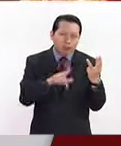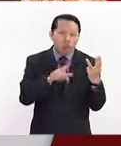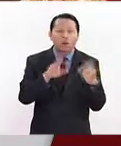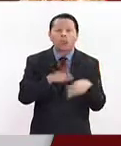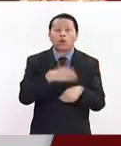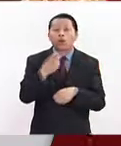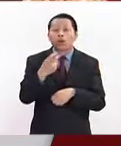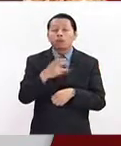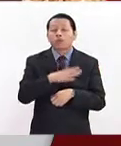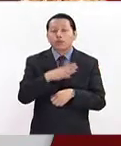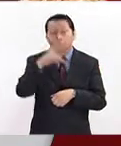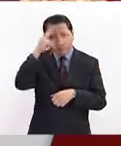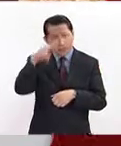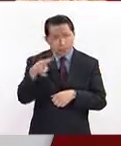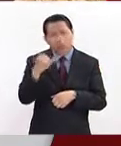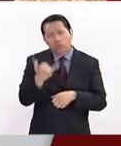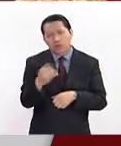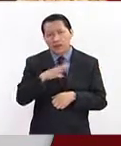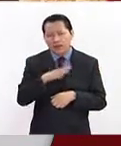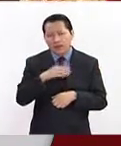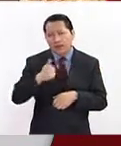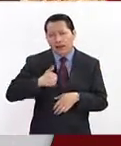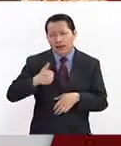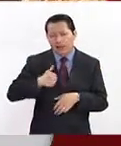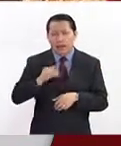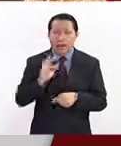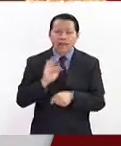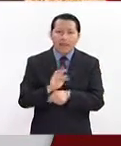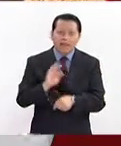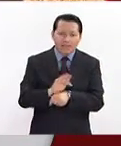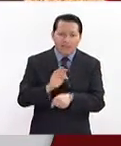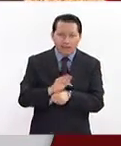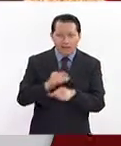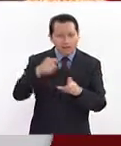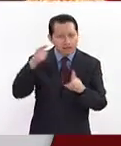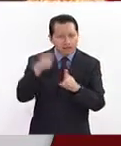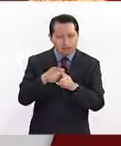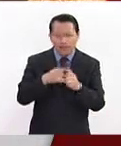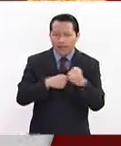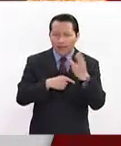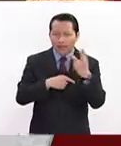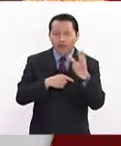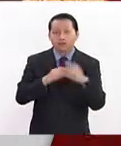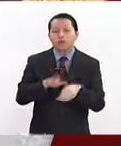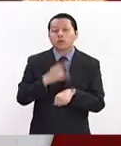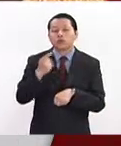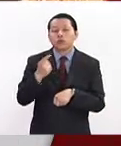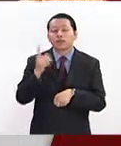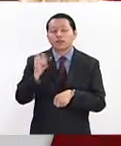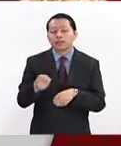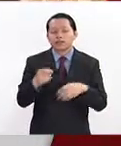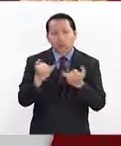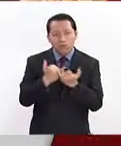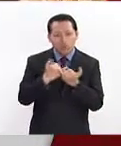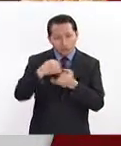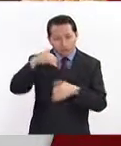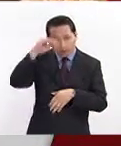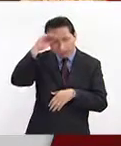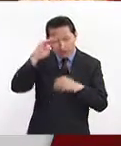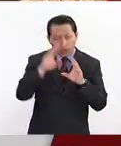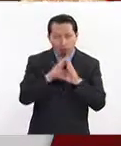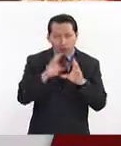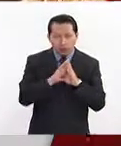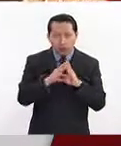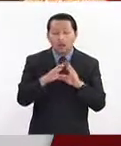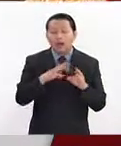que México y en cierta medida también Canadá defienden el enfoque trilateral, porque en última instancia también hay que pensar que en